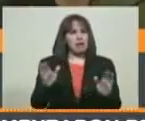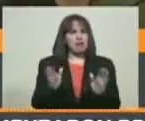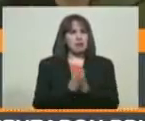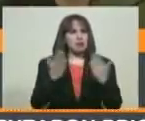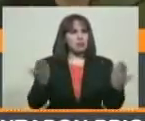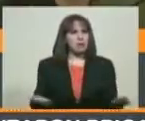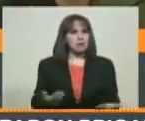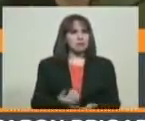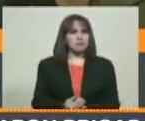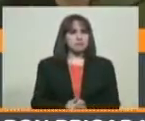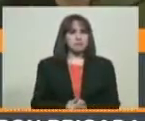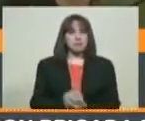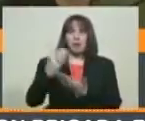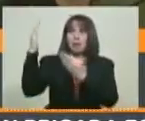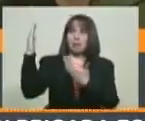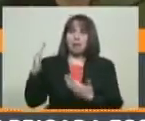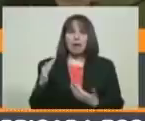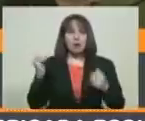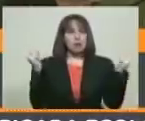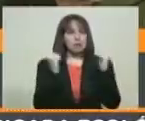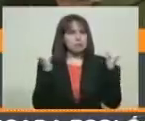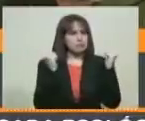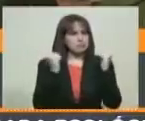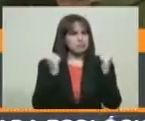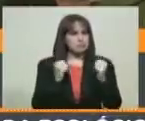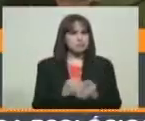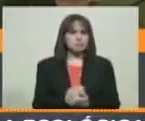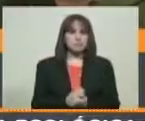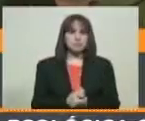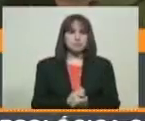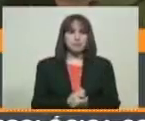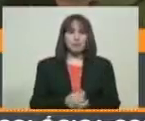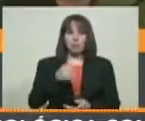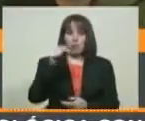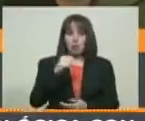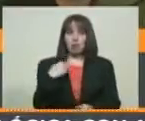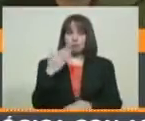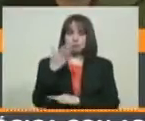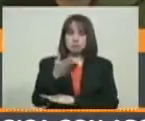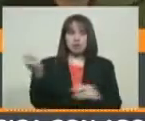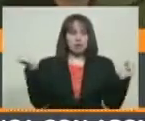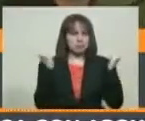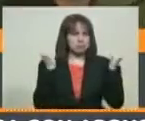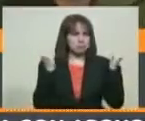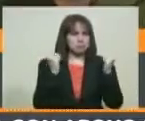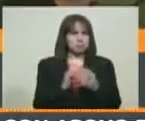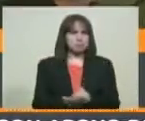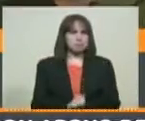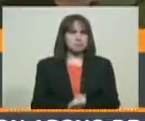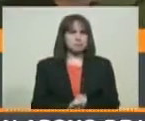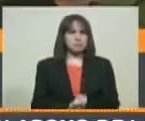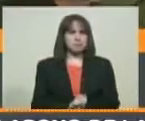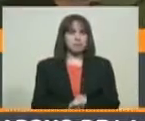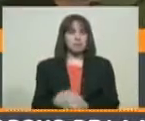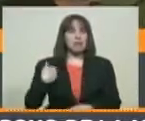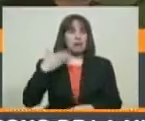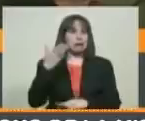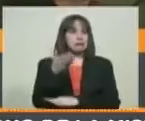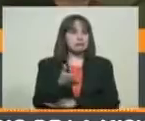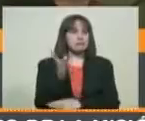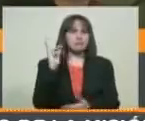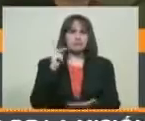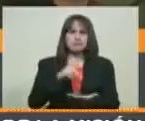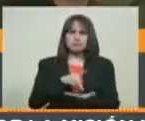Vengo de los Andes, venezolano. Hoy estuve en los Andes. Allá estuvimos